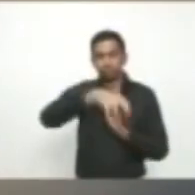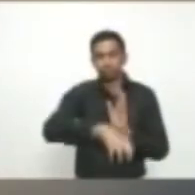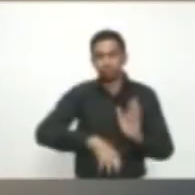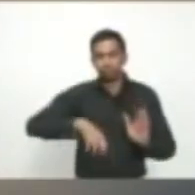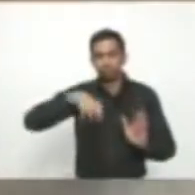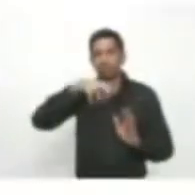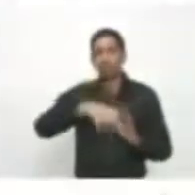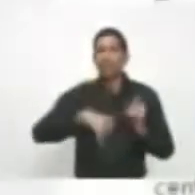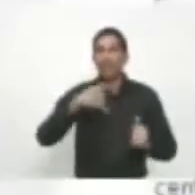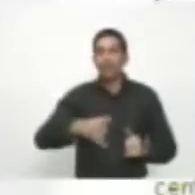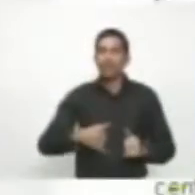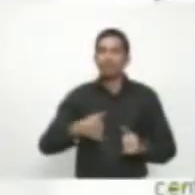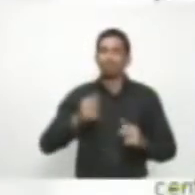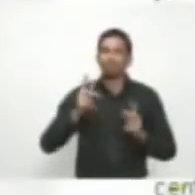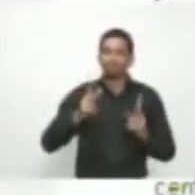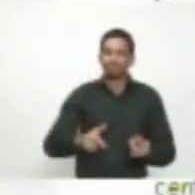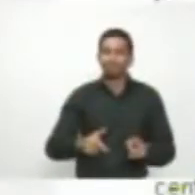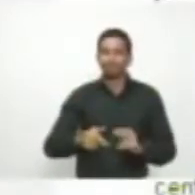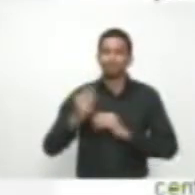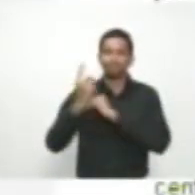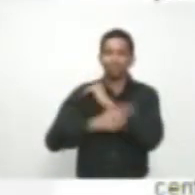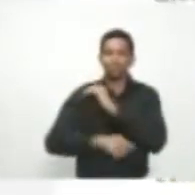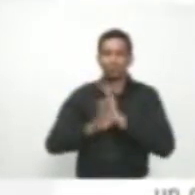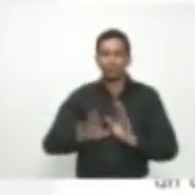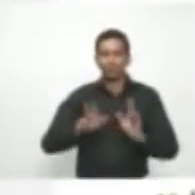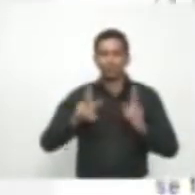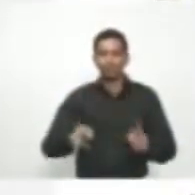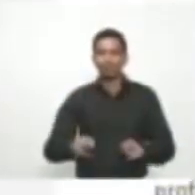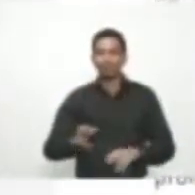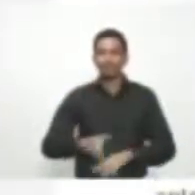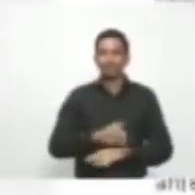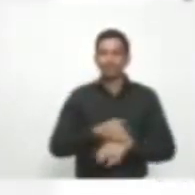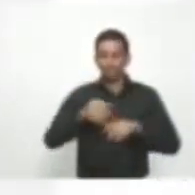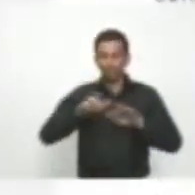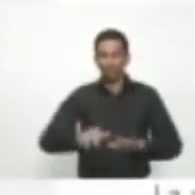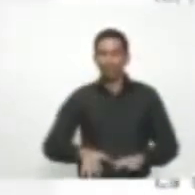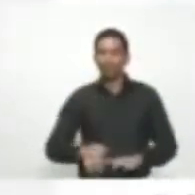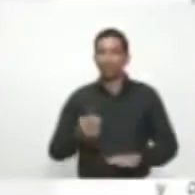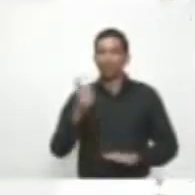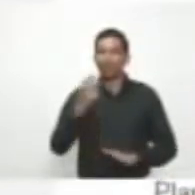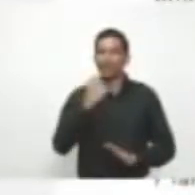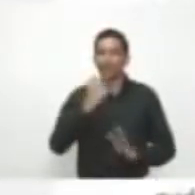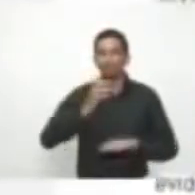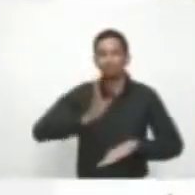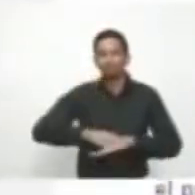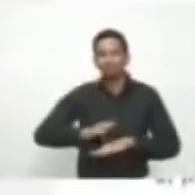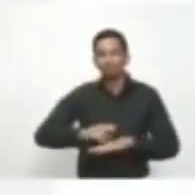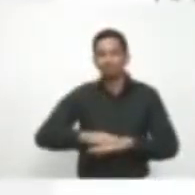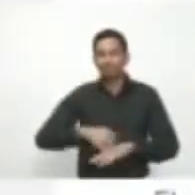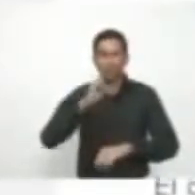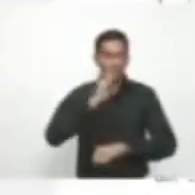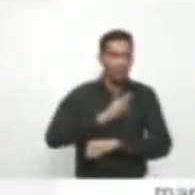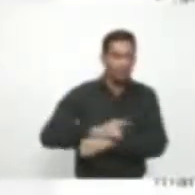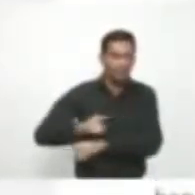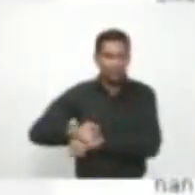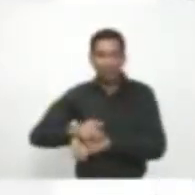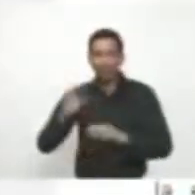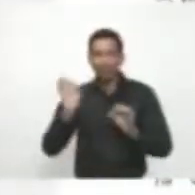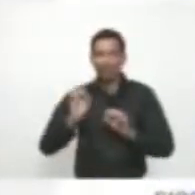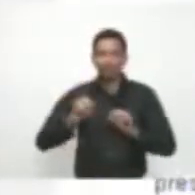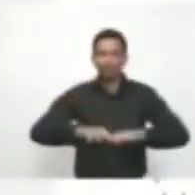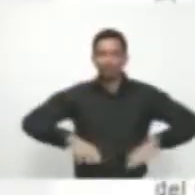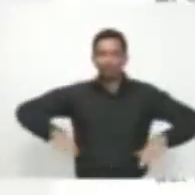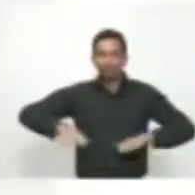fueron suspendidas, según un comunicado de la Oficina de Control Urbano, porque no cuenta con licencia de intervención y ocupación del espacio